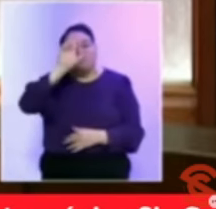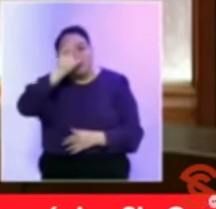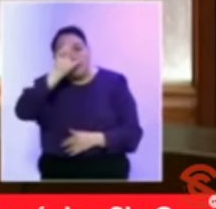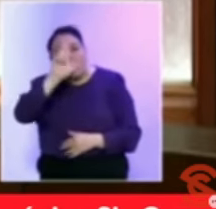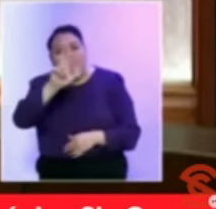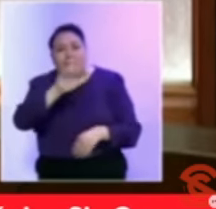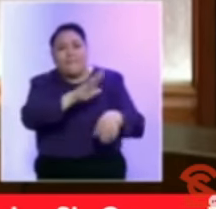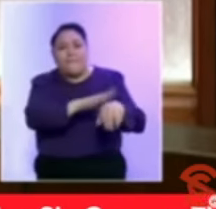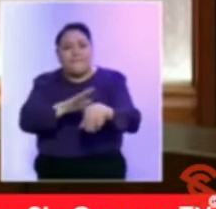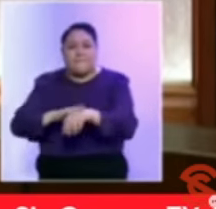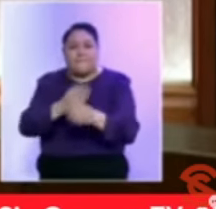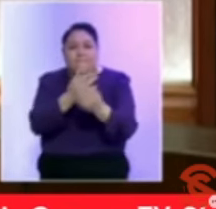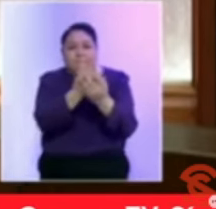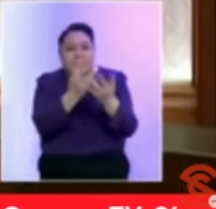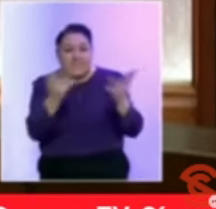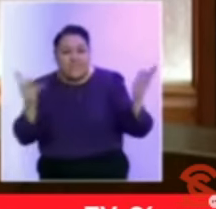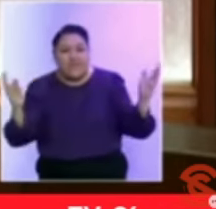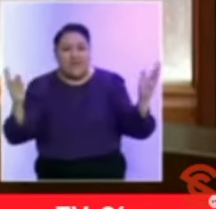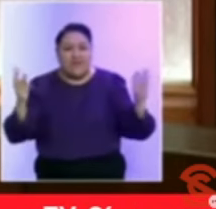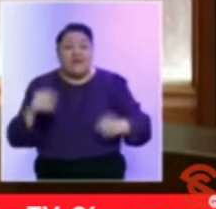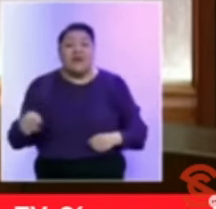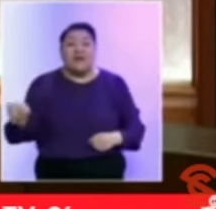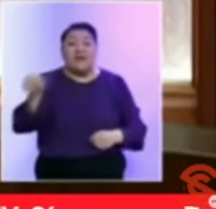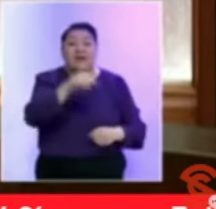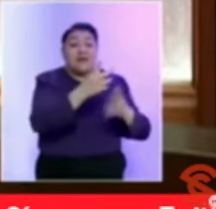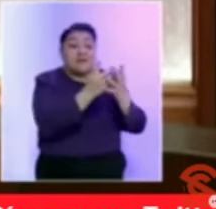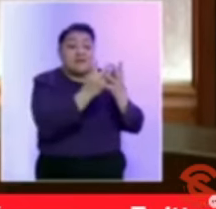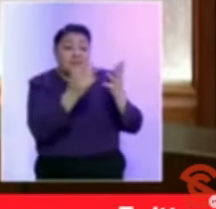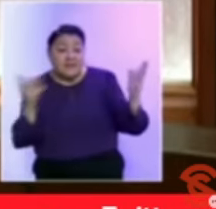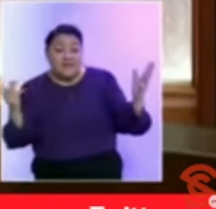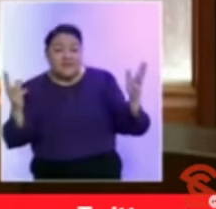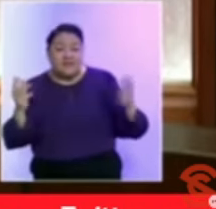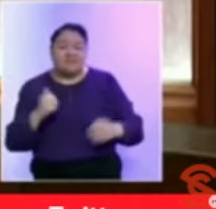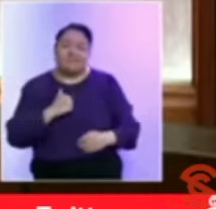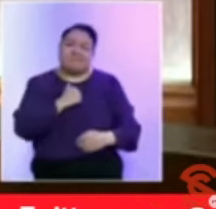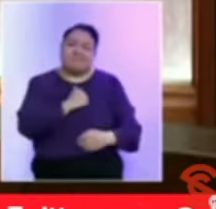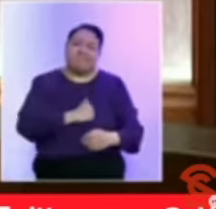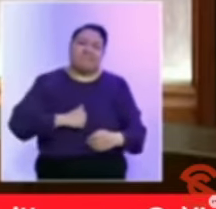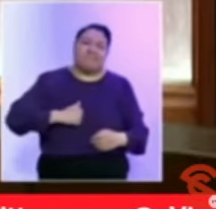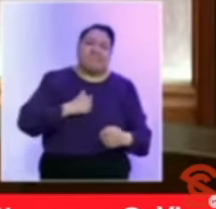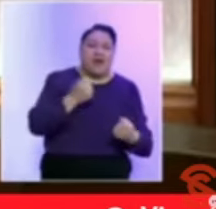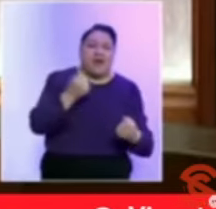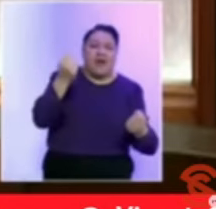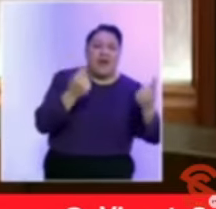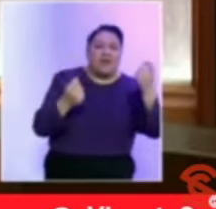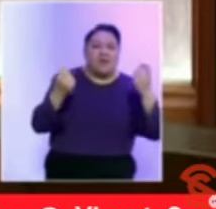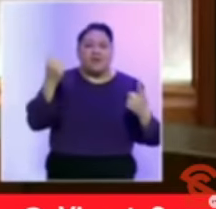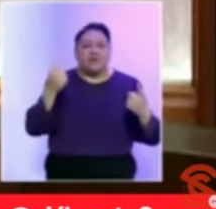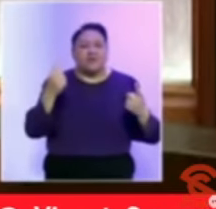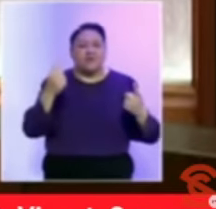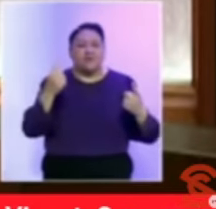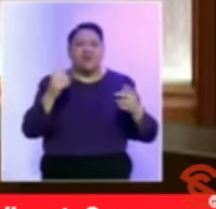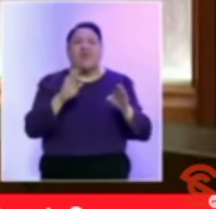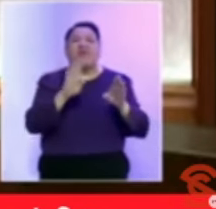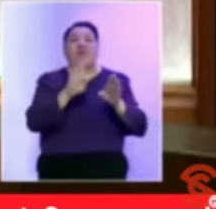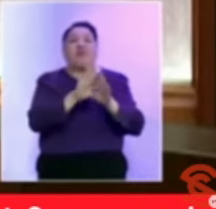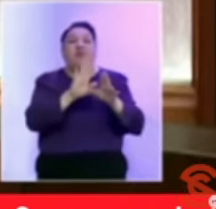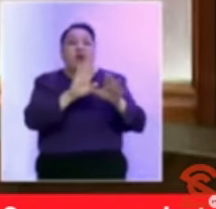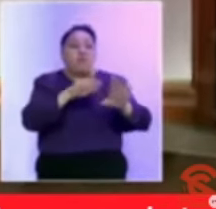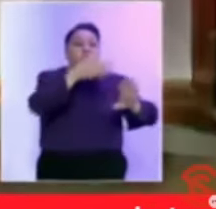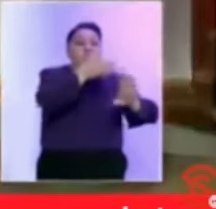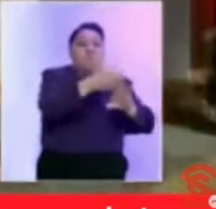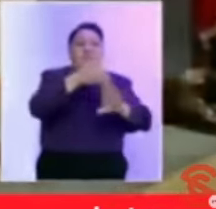las voces que muy desafortunadamente fueron calladas de manera violenta